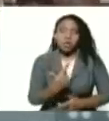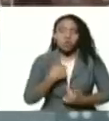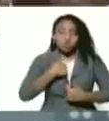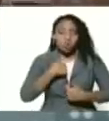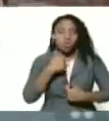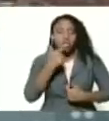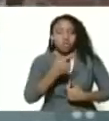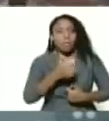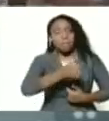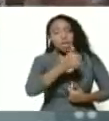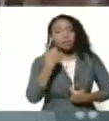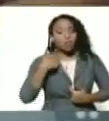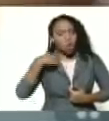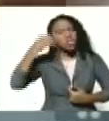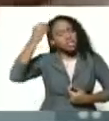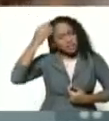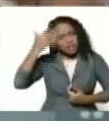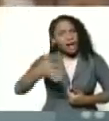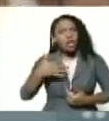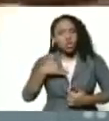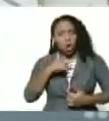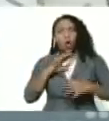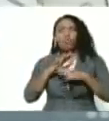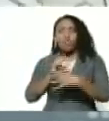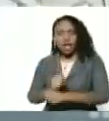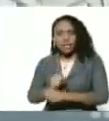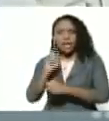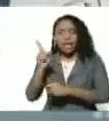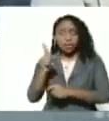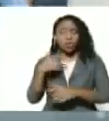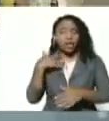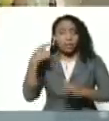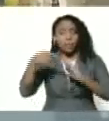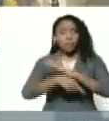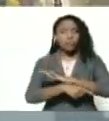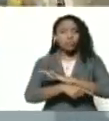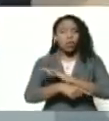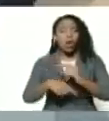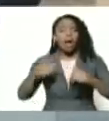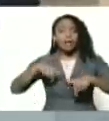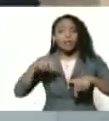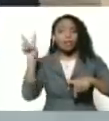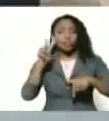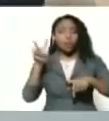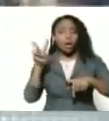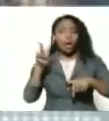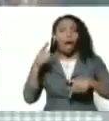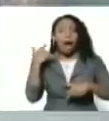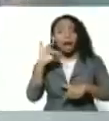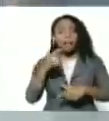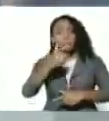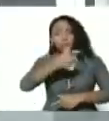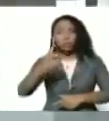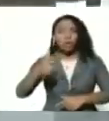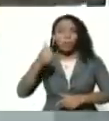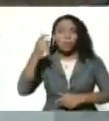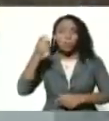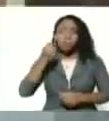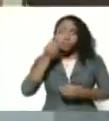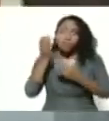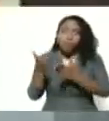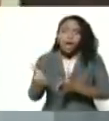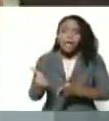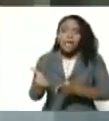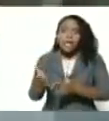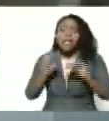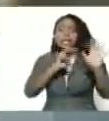tengo certeza absoluta y confianza en que en la profundidad del pueblo de Venezuela hay un ser bueno, de que